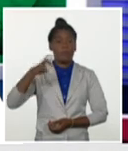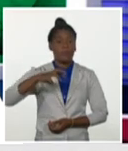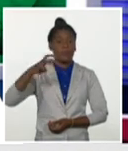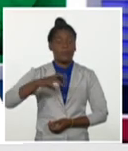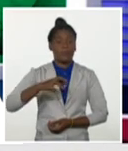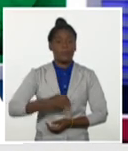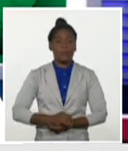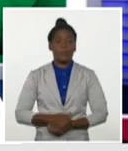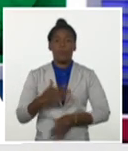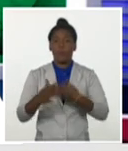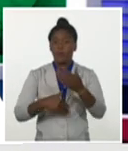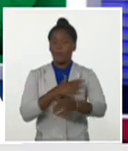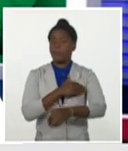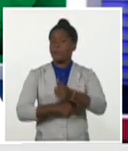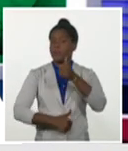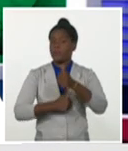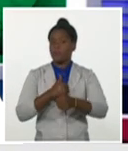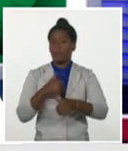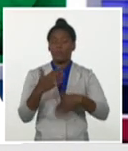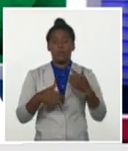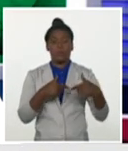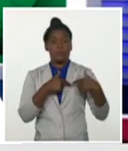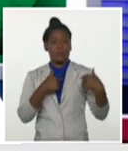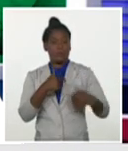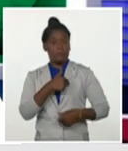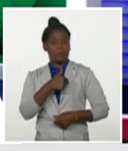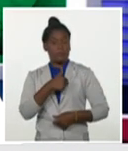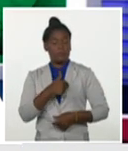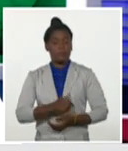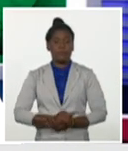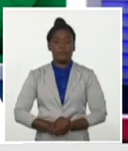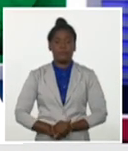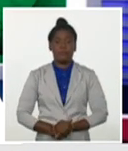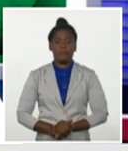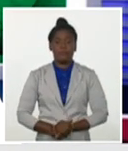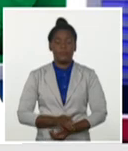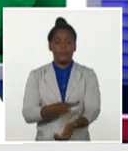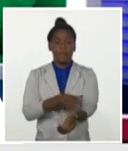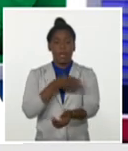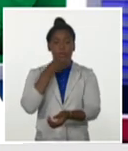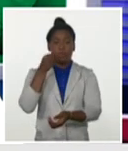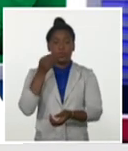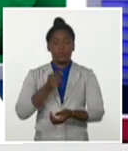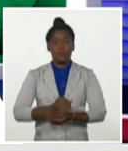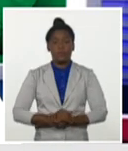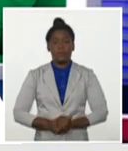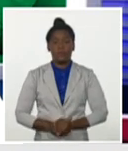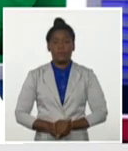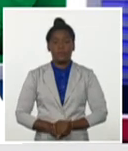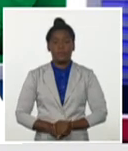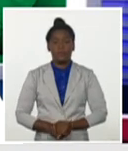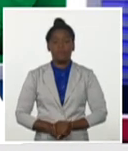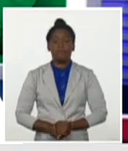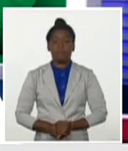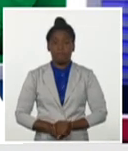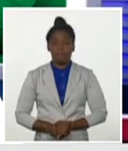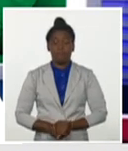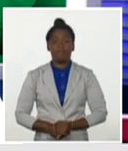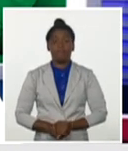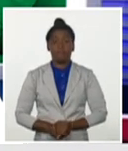de hipertensión arterial, cardiopatía isquémica, diabetes mellitus y además un cierto grado